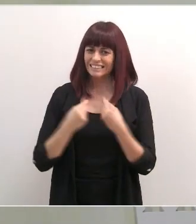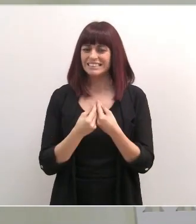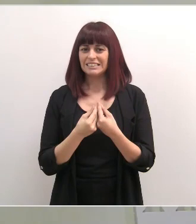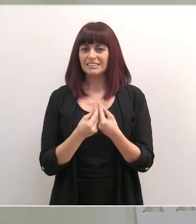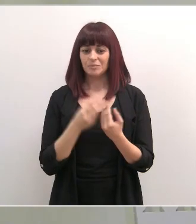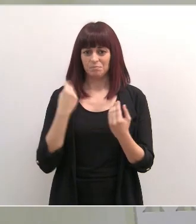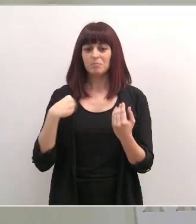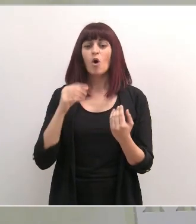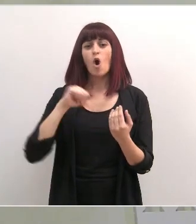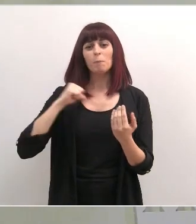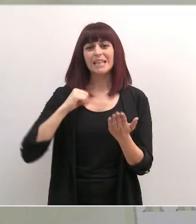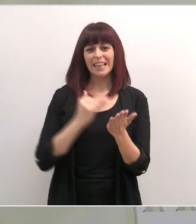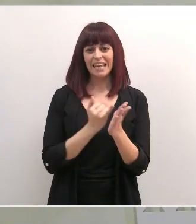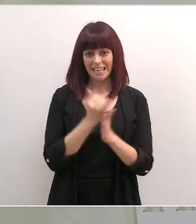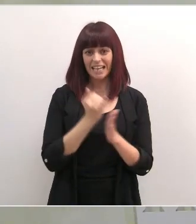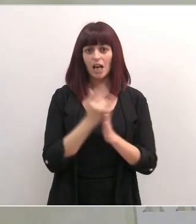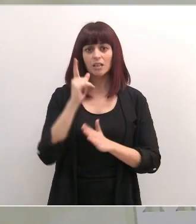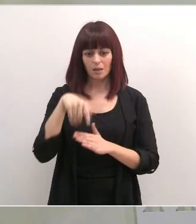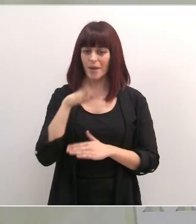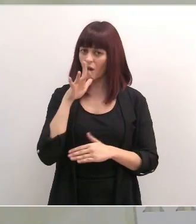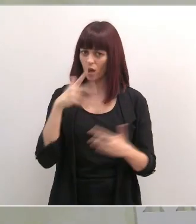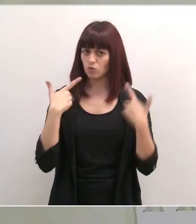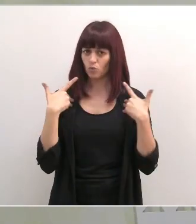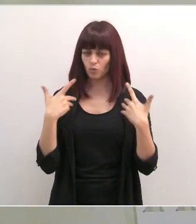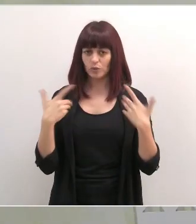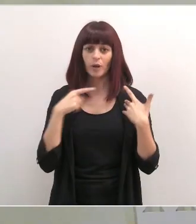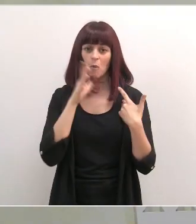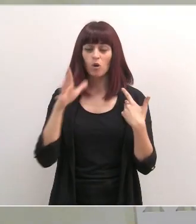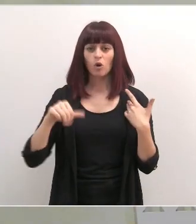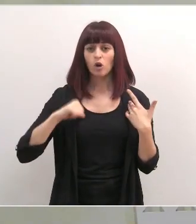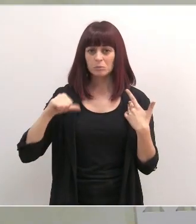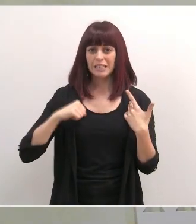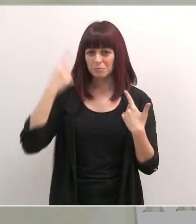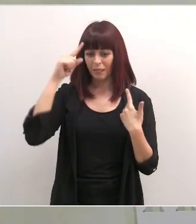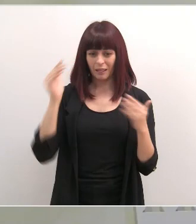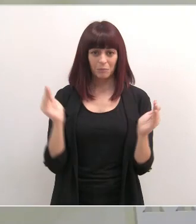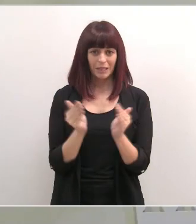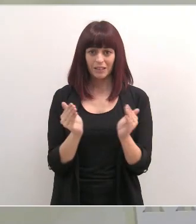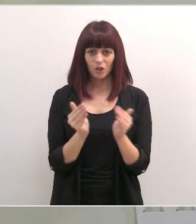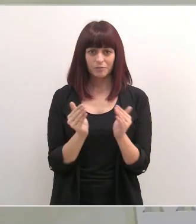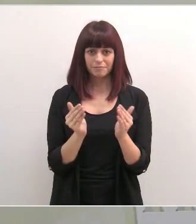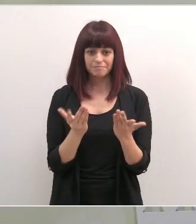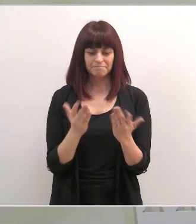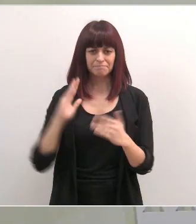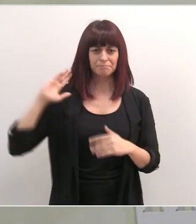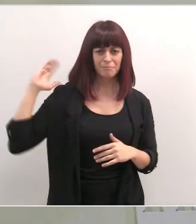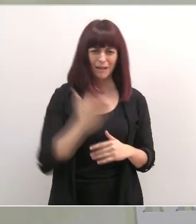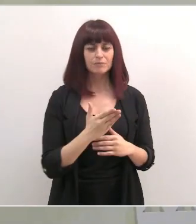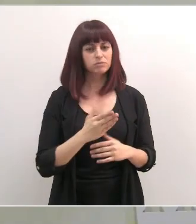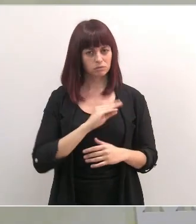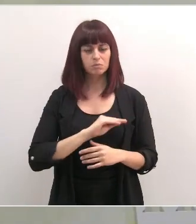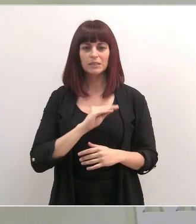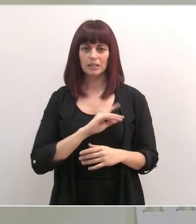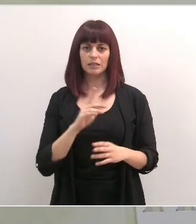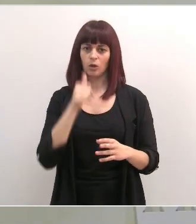duda el hospital de Yecla también es el que está sufriendo ahora mismo muchísimo. Es un hospital, como saben, pequeño y con mucha incidencia tanto en la de Jumilla y